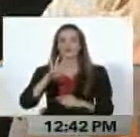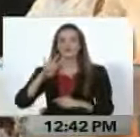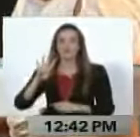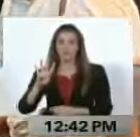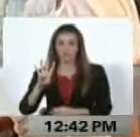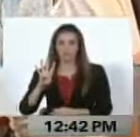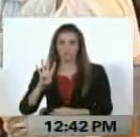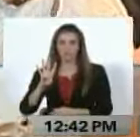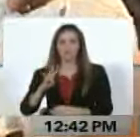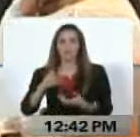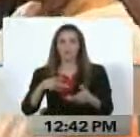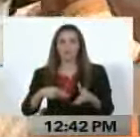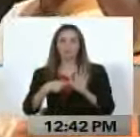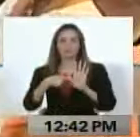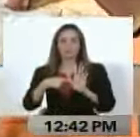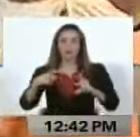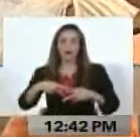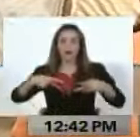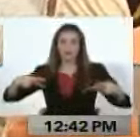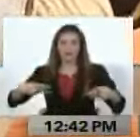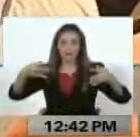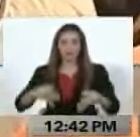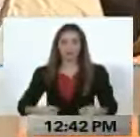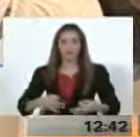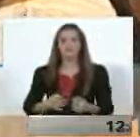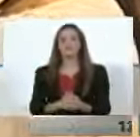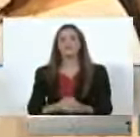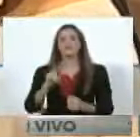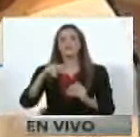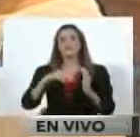5.644, publicado en la Gaceta Oficial número